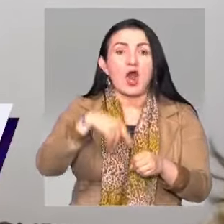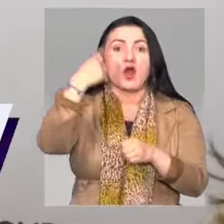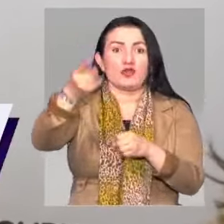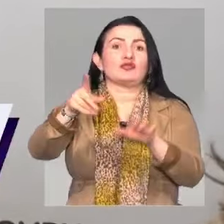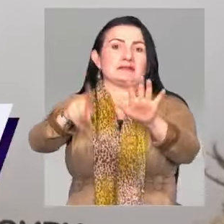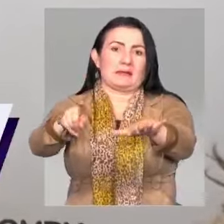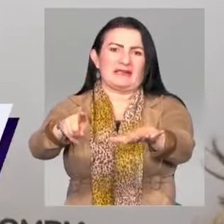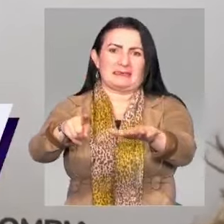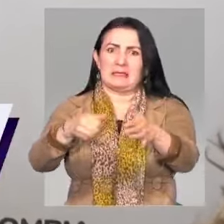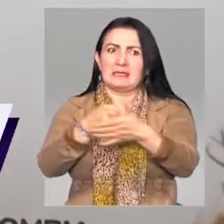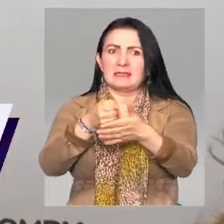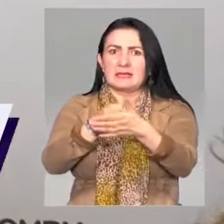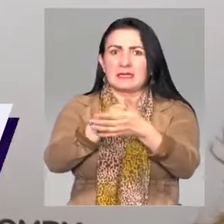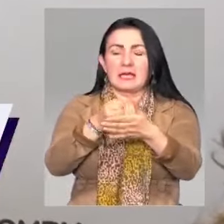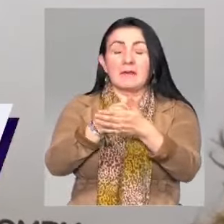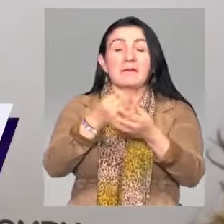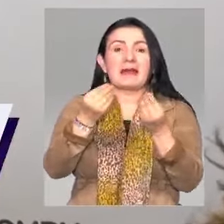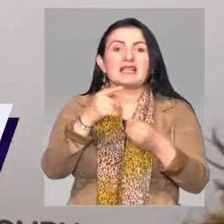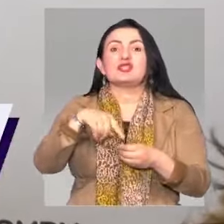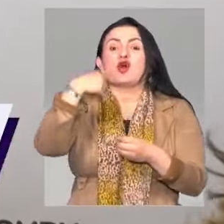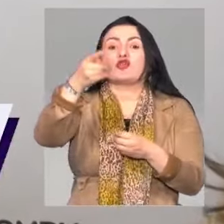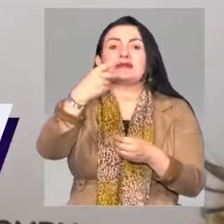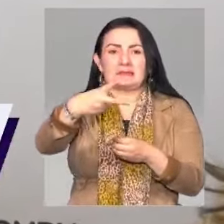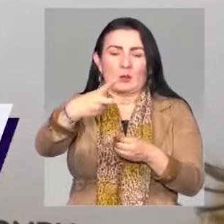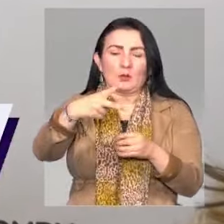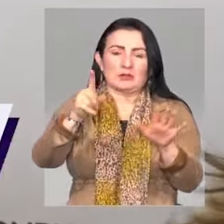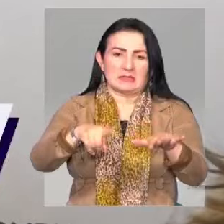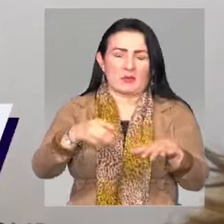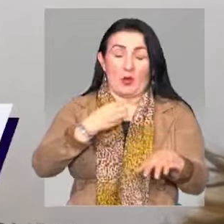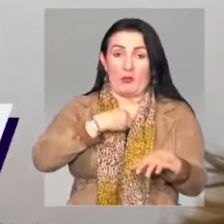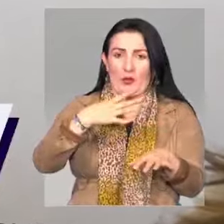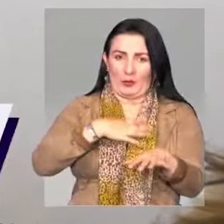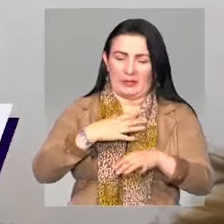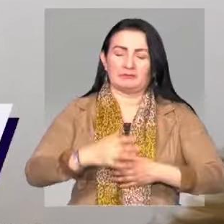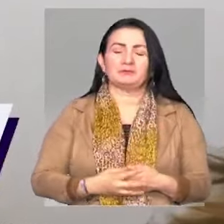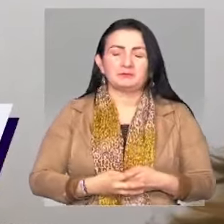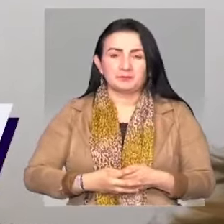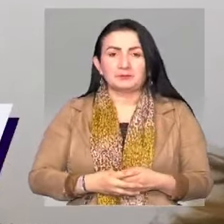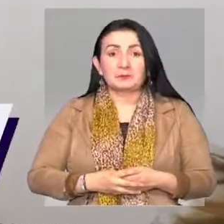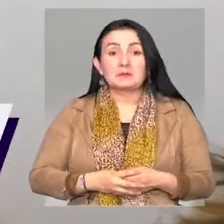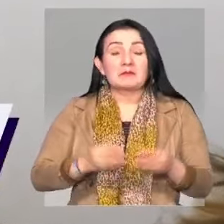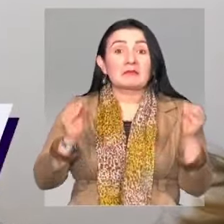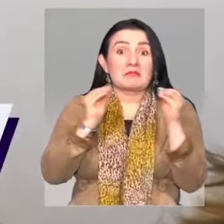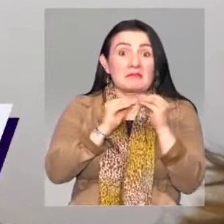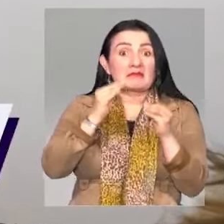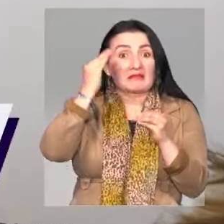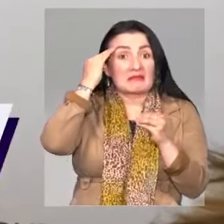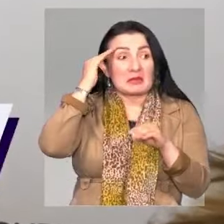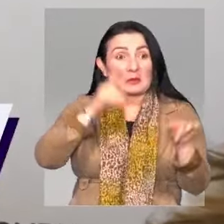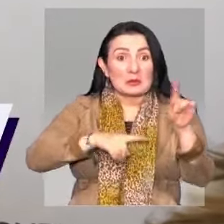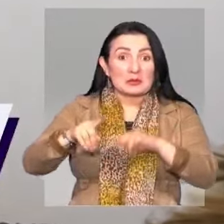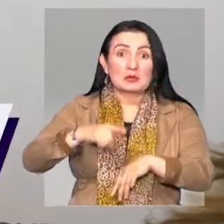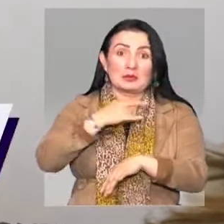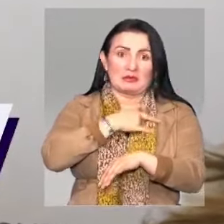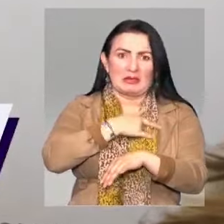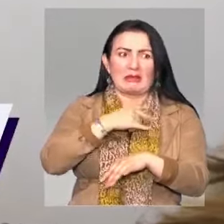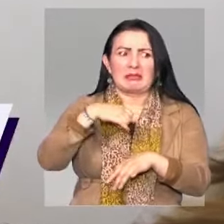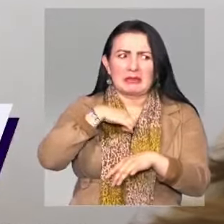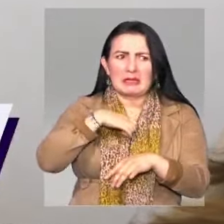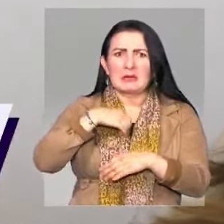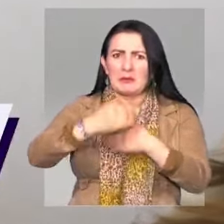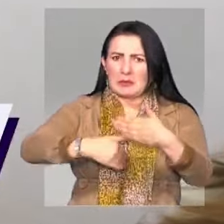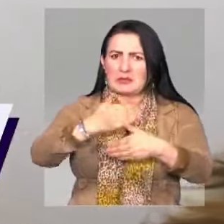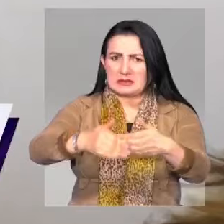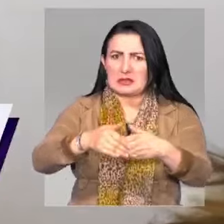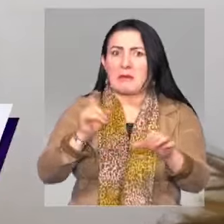empiecen inmediatamente a indagar por los cupos y las oportunidades del próximo semestre. Ya sabemos que muchas universidades empiezan